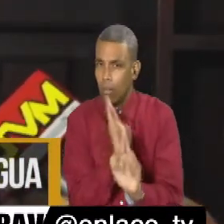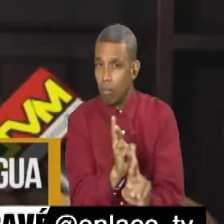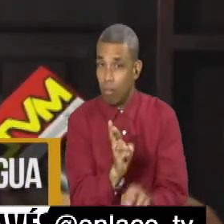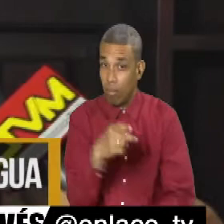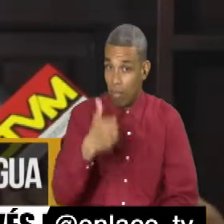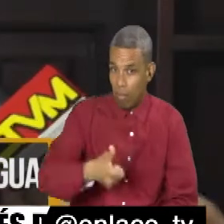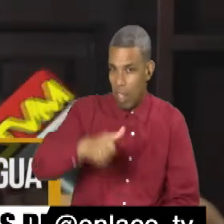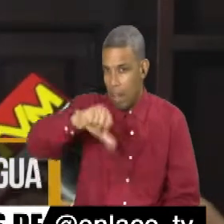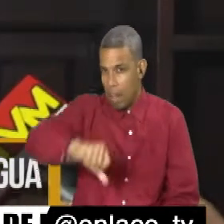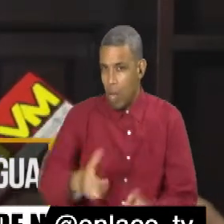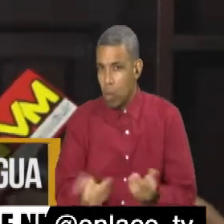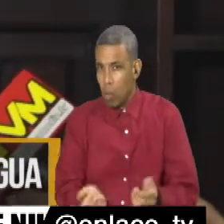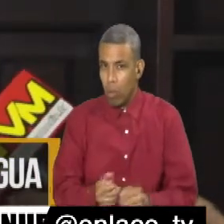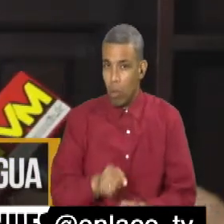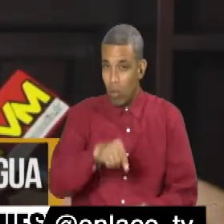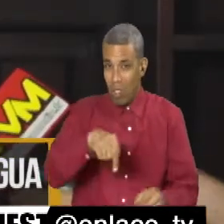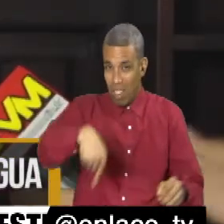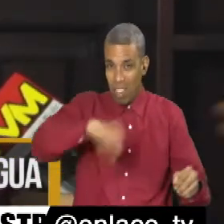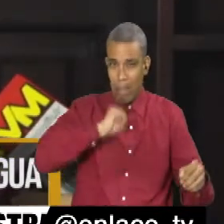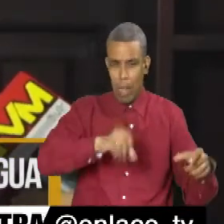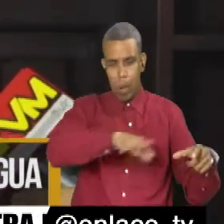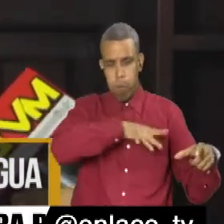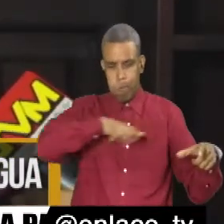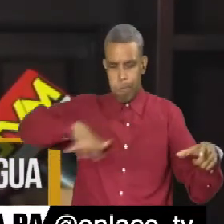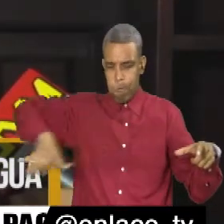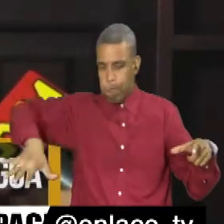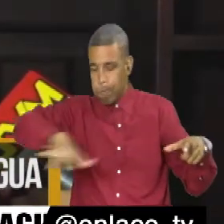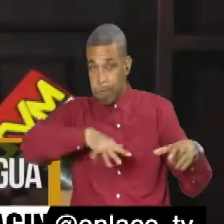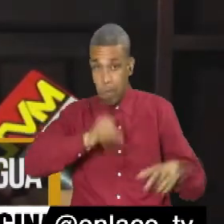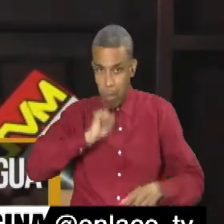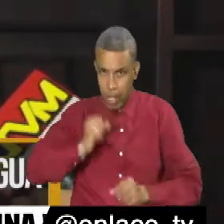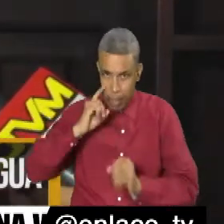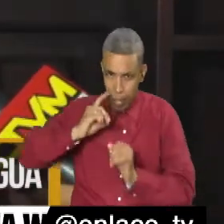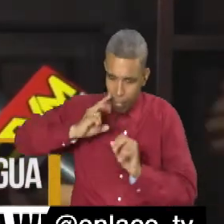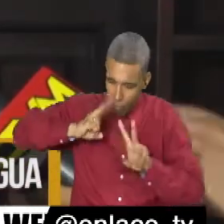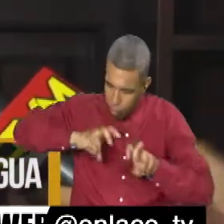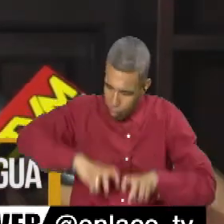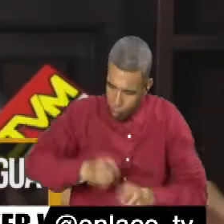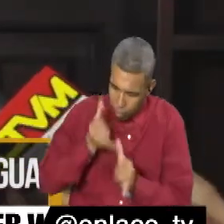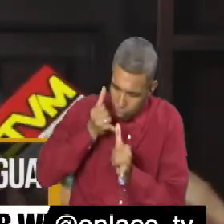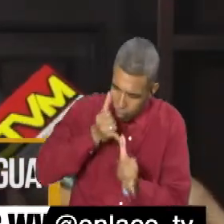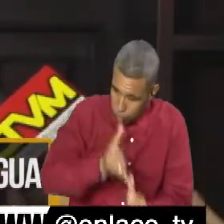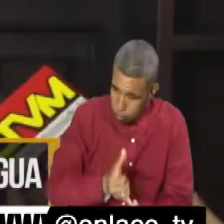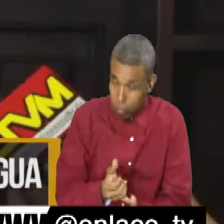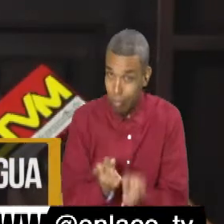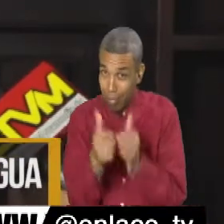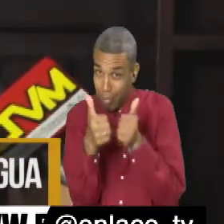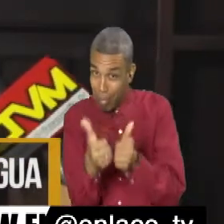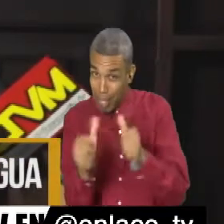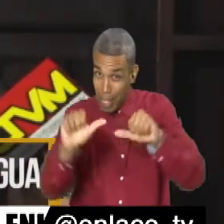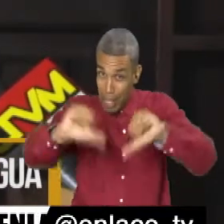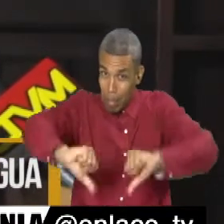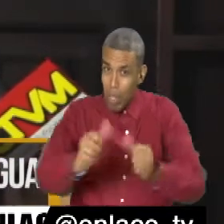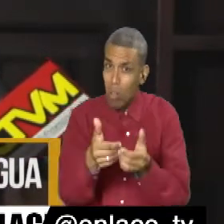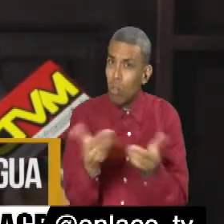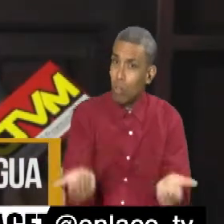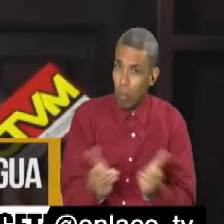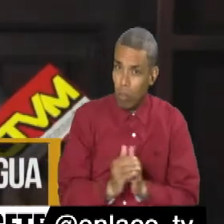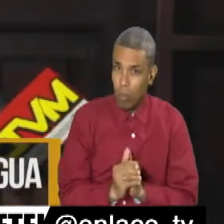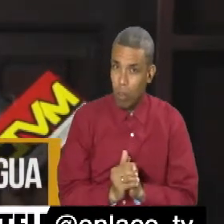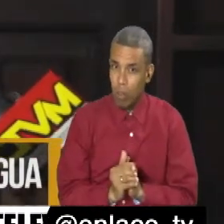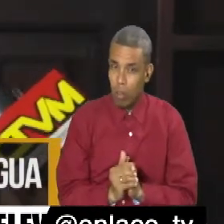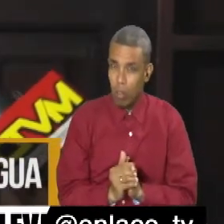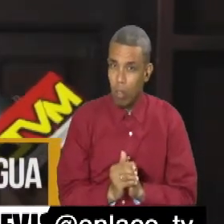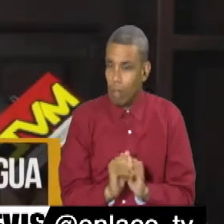los resultados del agua para consumo humano que tomamos en Barranca Bermeja, y que efectivamente nos dicen y